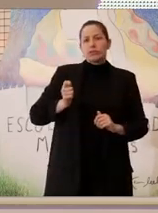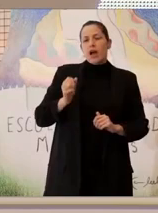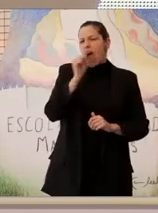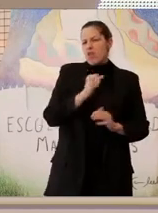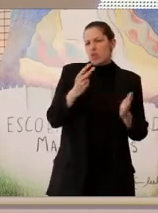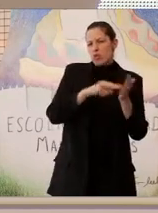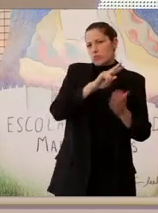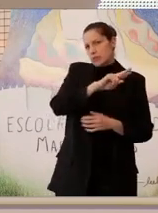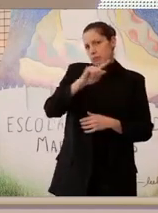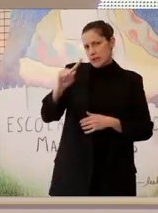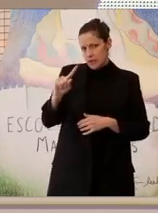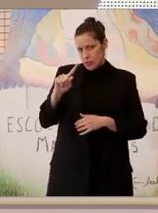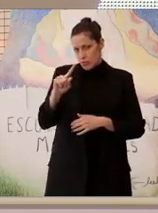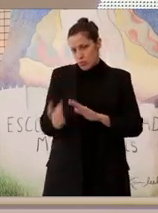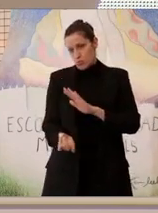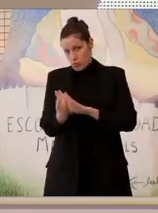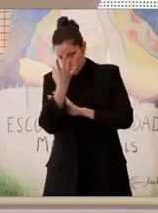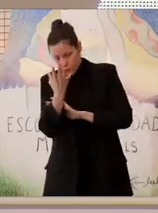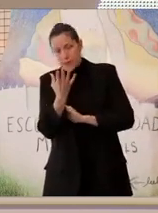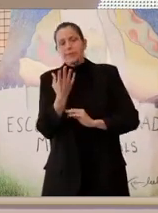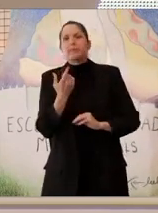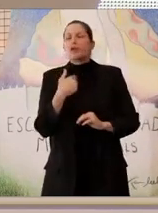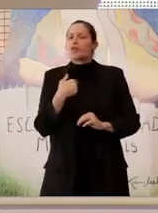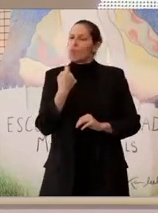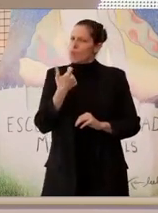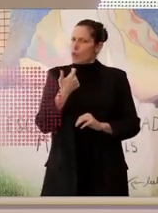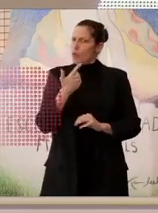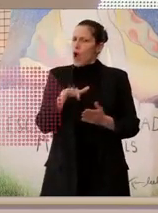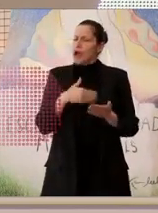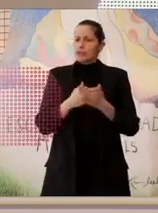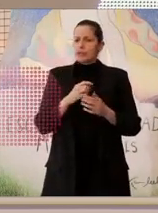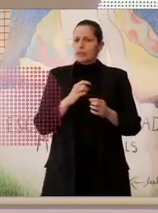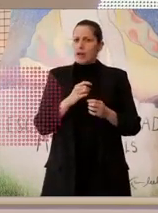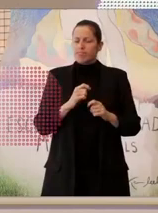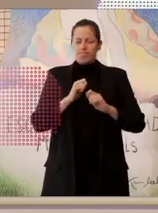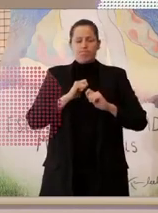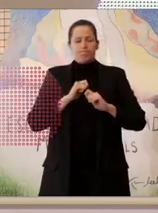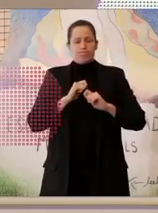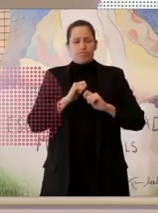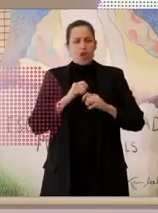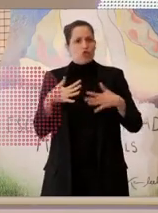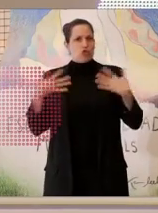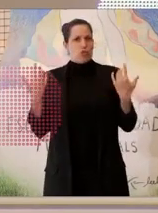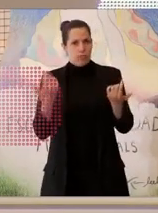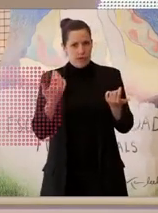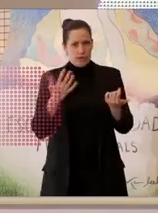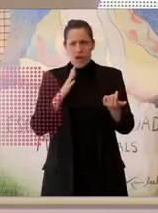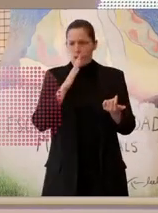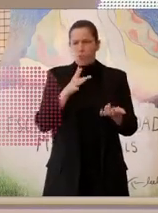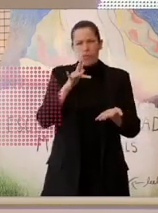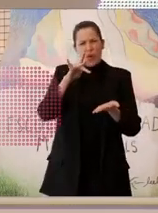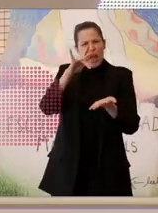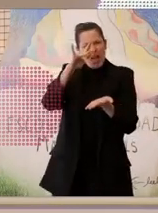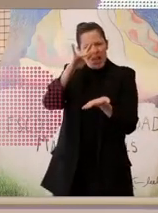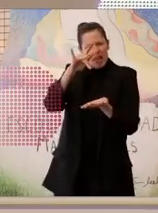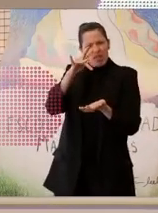produciendo cierta perplejidad cuando algunos y algunas compañeras y compañeros me dicen que por qué tenemos que tener un 10M, ¿no? Y yo